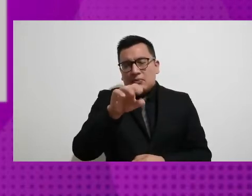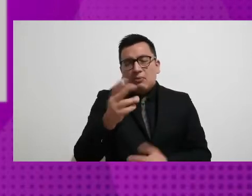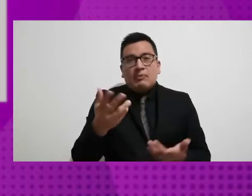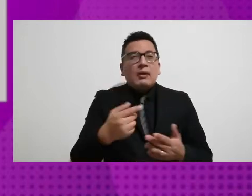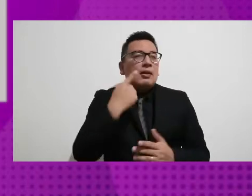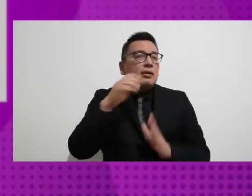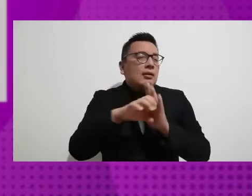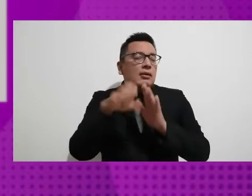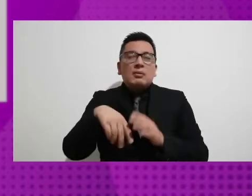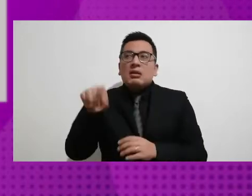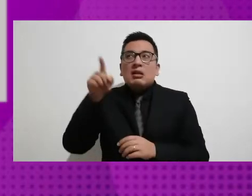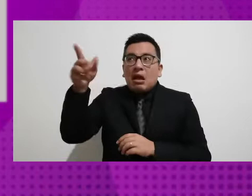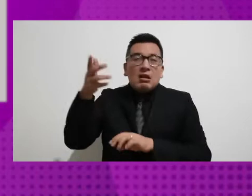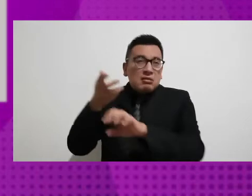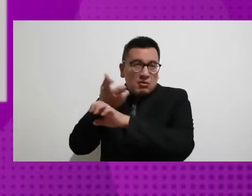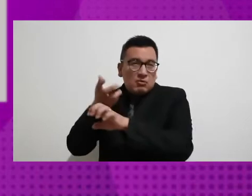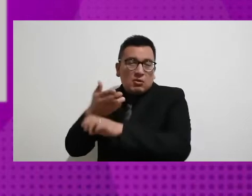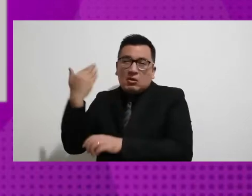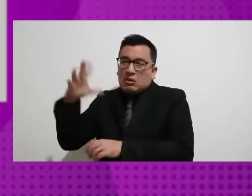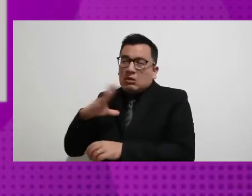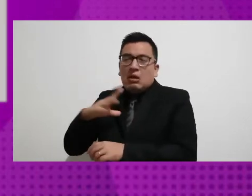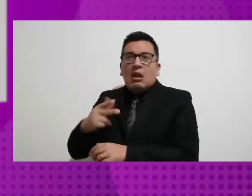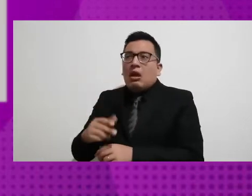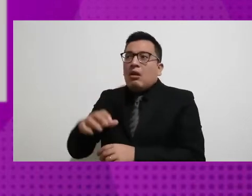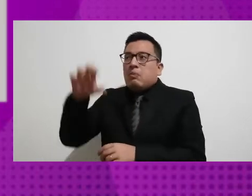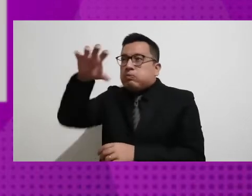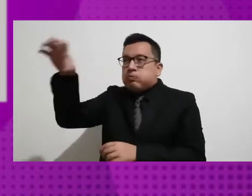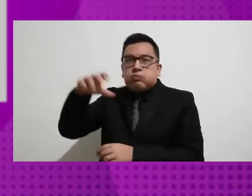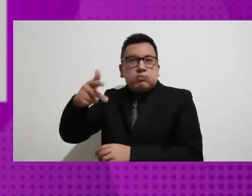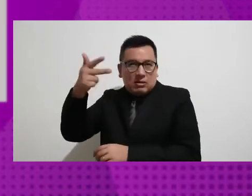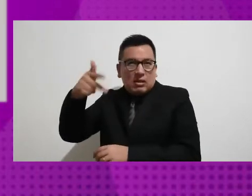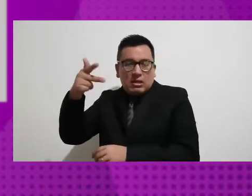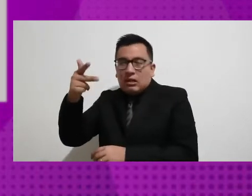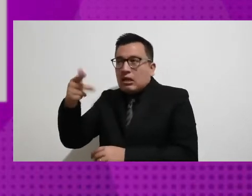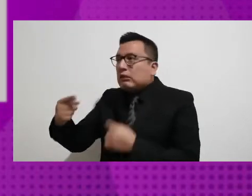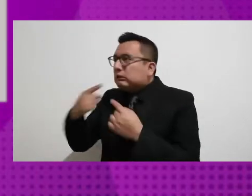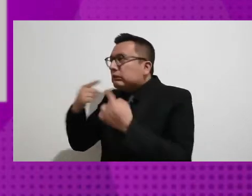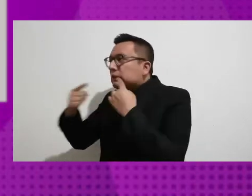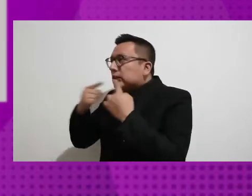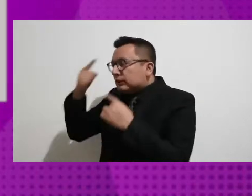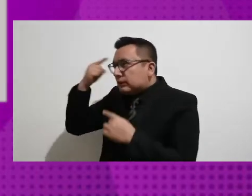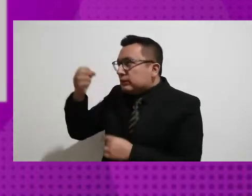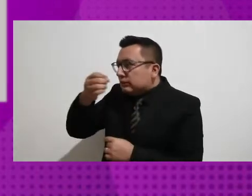ha motivado a las entidades federativas de México, a lo que motivó a